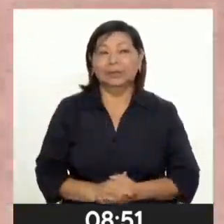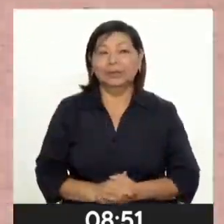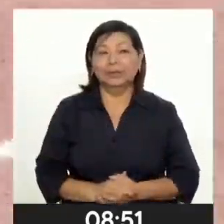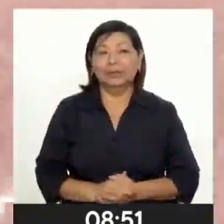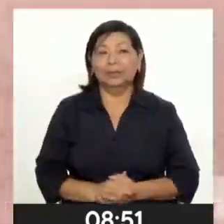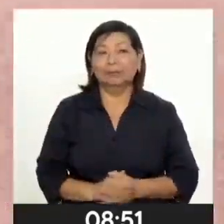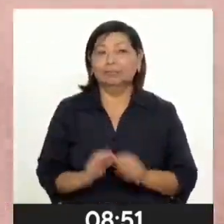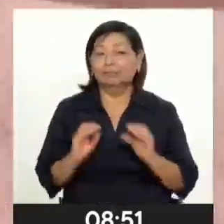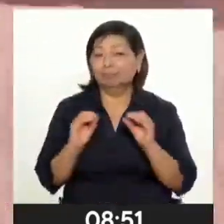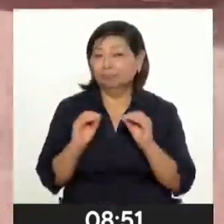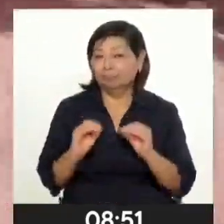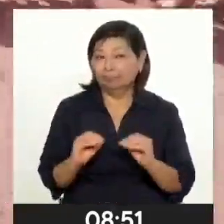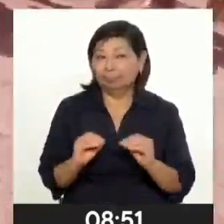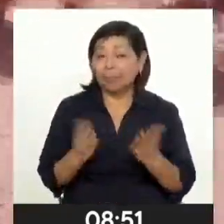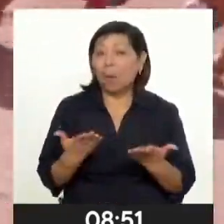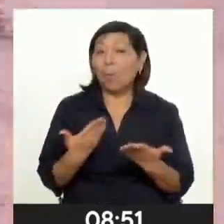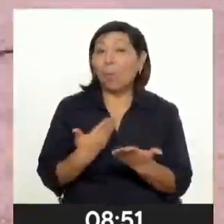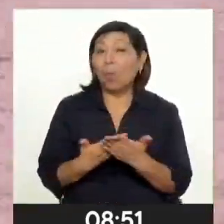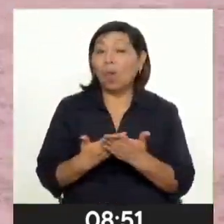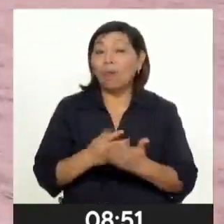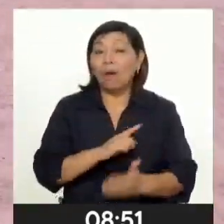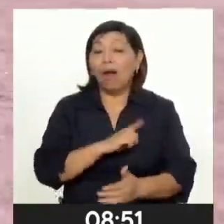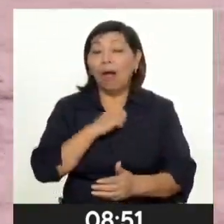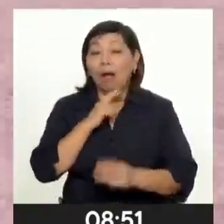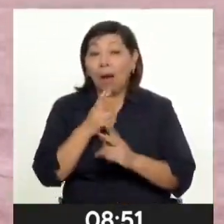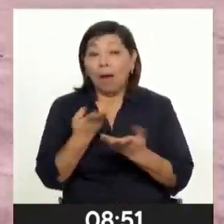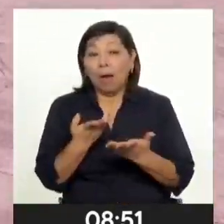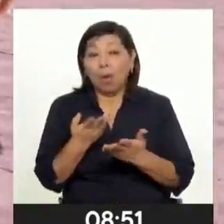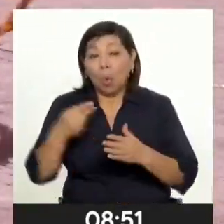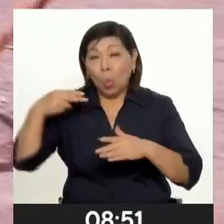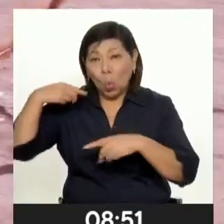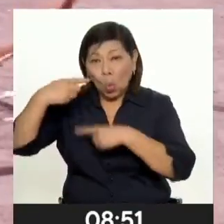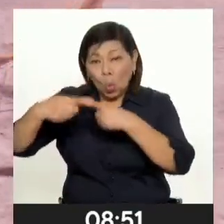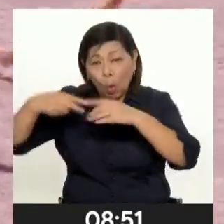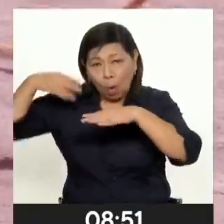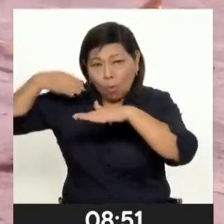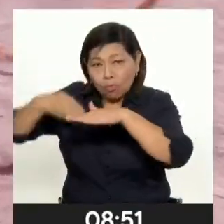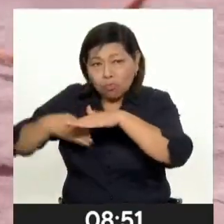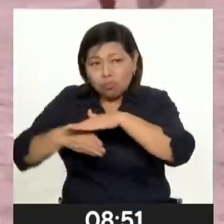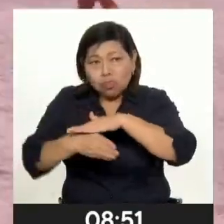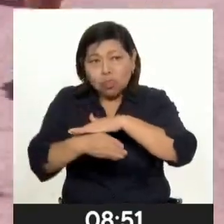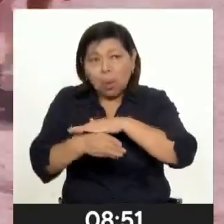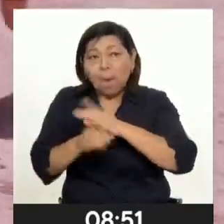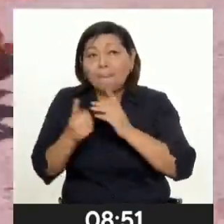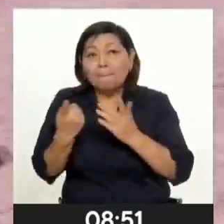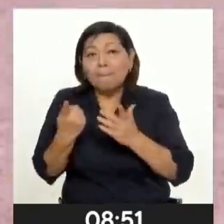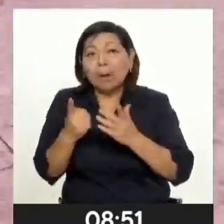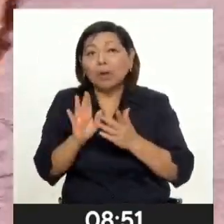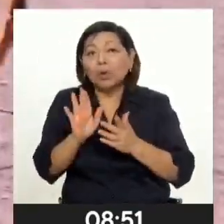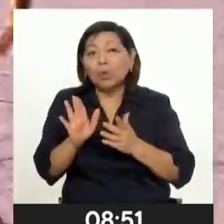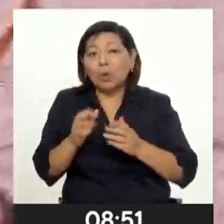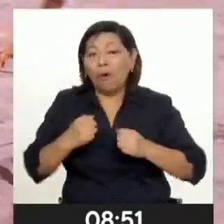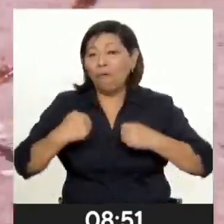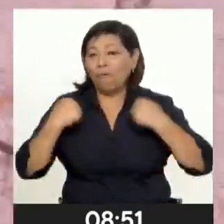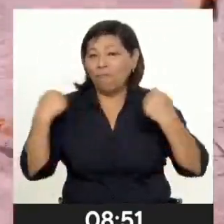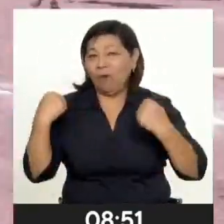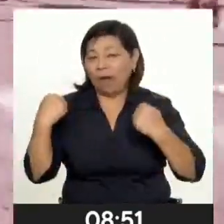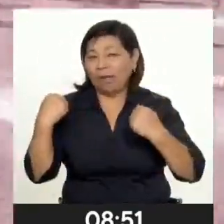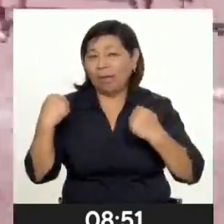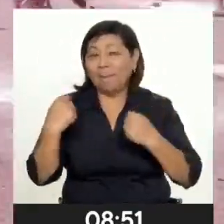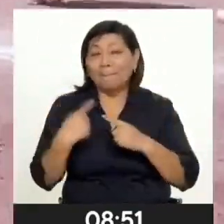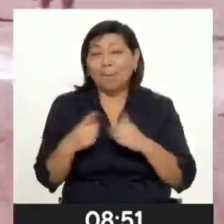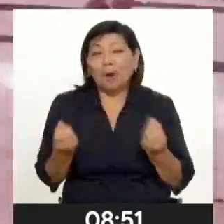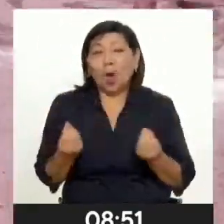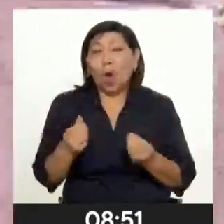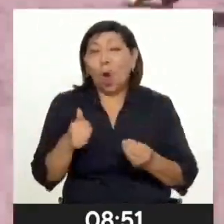La puesta en escena incluye pruebas de valor, como estos aros de fuego que cruzan los guerreros para hacer gala de su bravura para la batalla, así